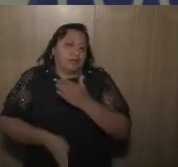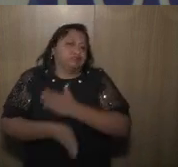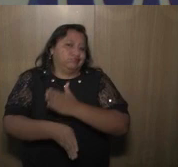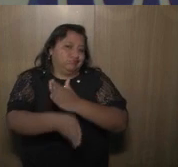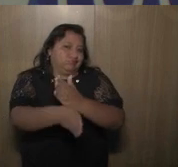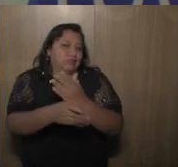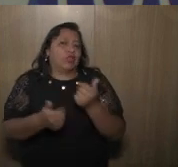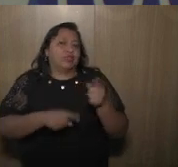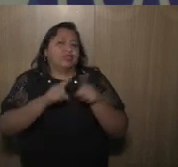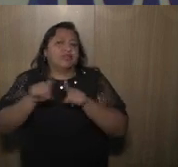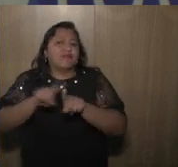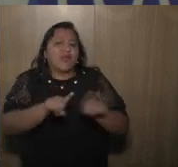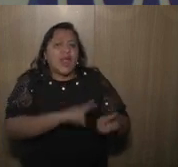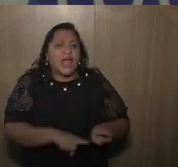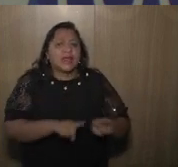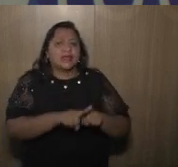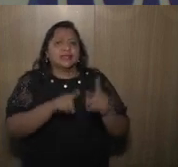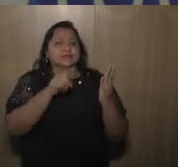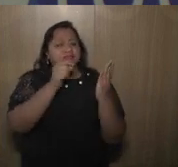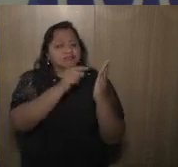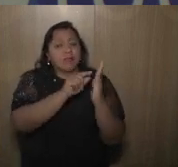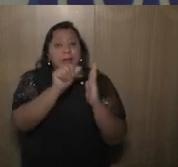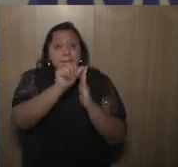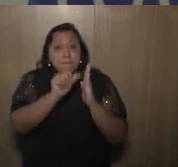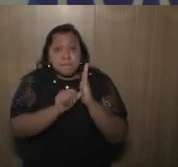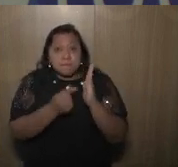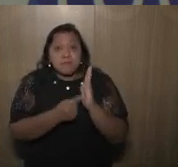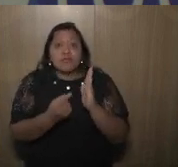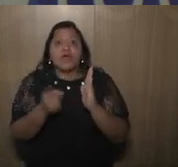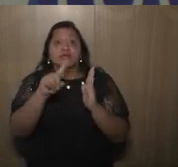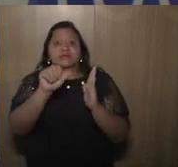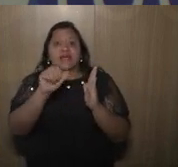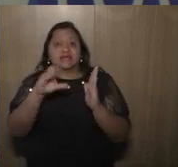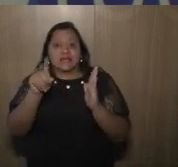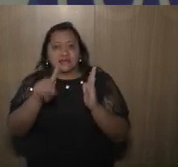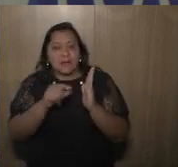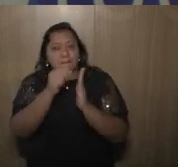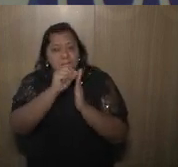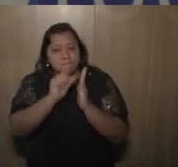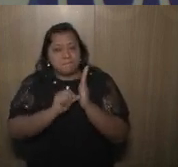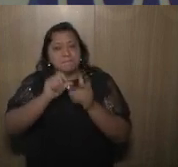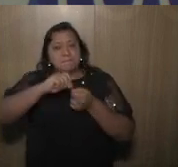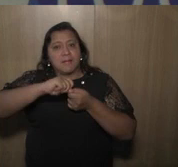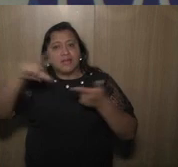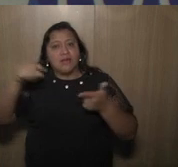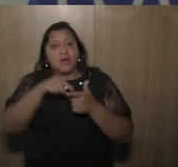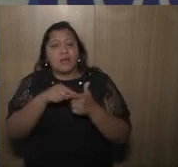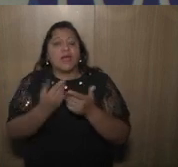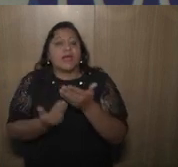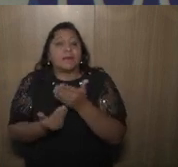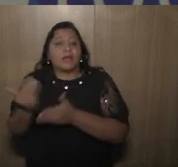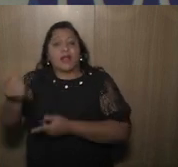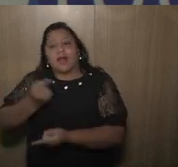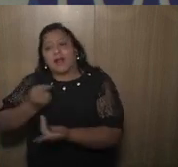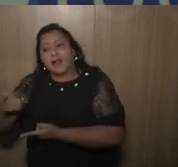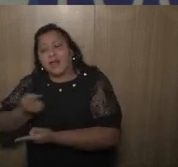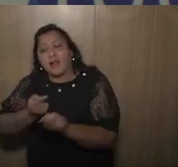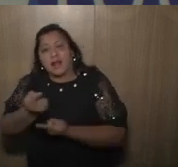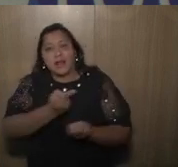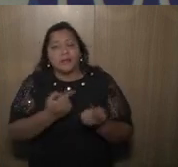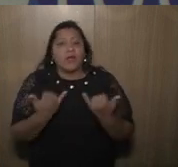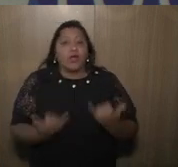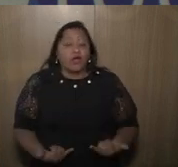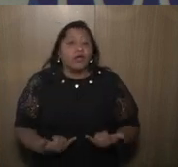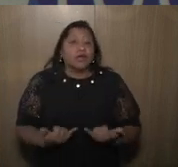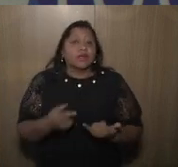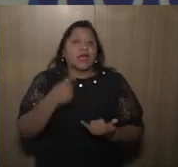sobre los distintos aspectos de la plataforma Nuevo SASES, daremos inicio al conversatorio de la jornada, cuyo